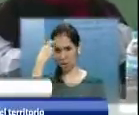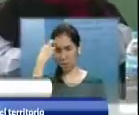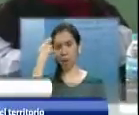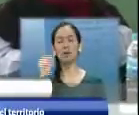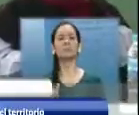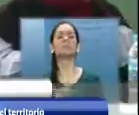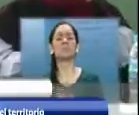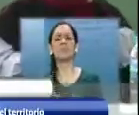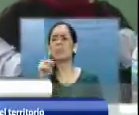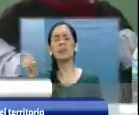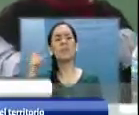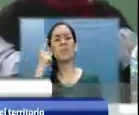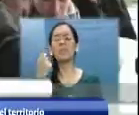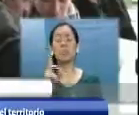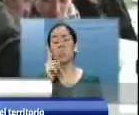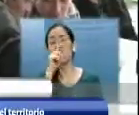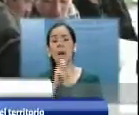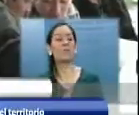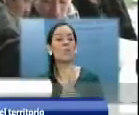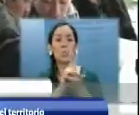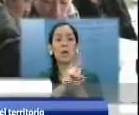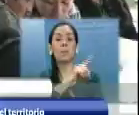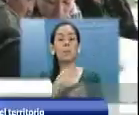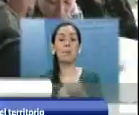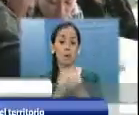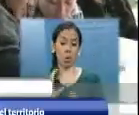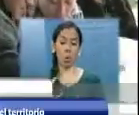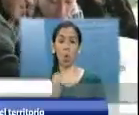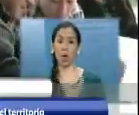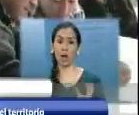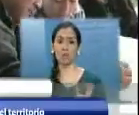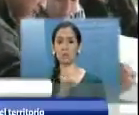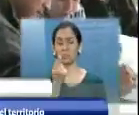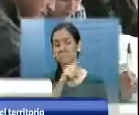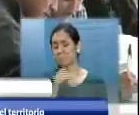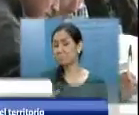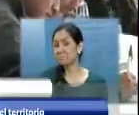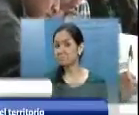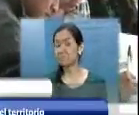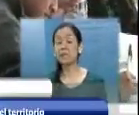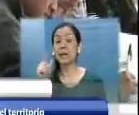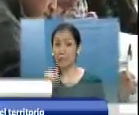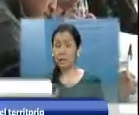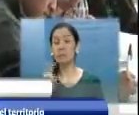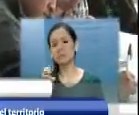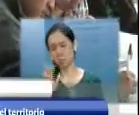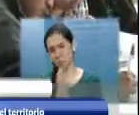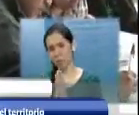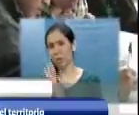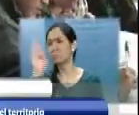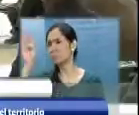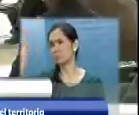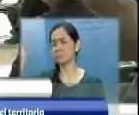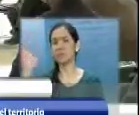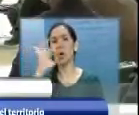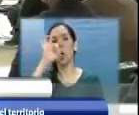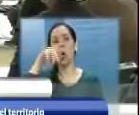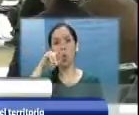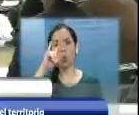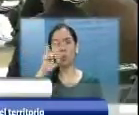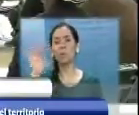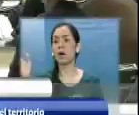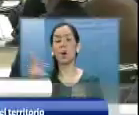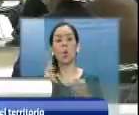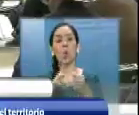político que carece de voluntad para la aprobación en el Congreso, dice Shunik. Por ello, se han apoyado en instituciones internacionales como la